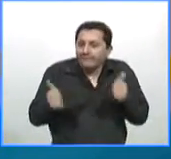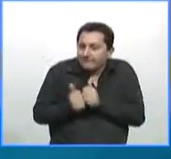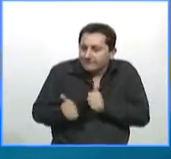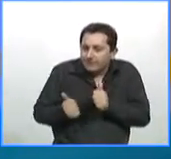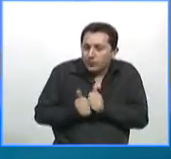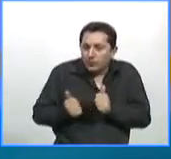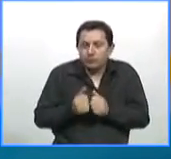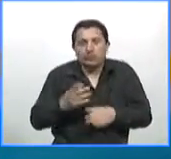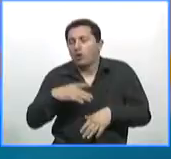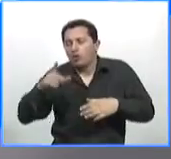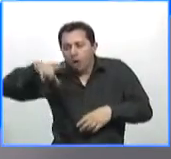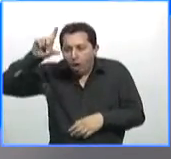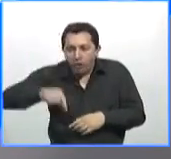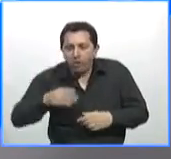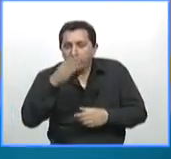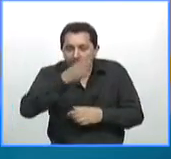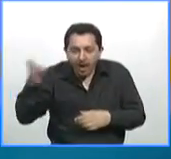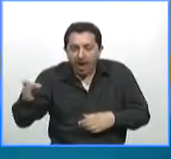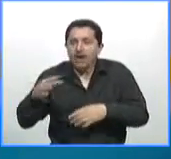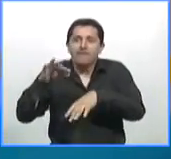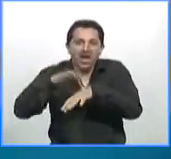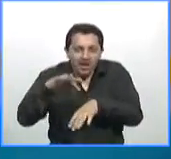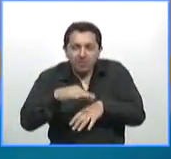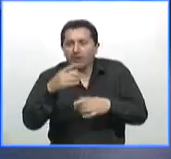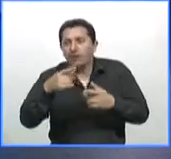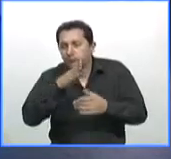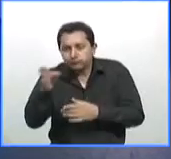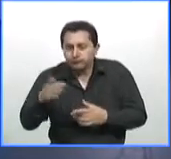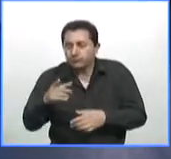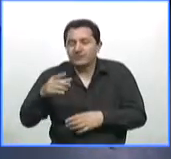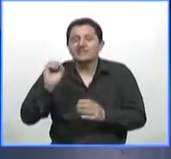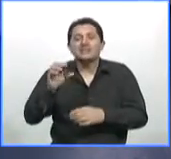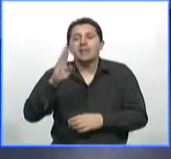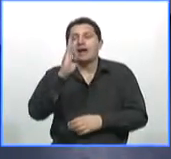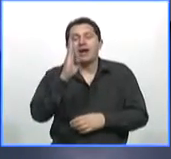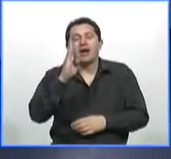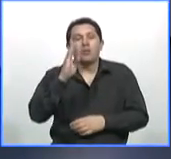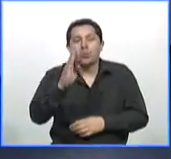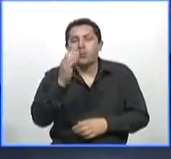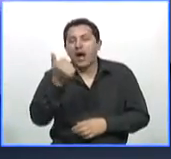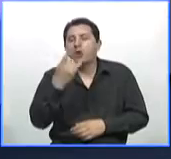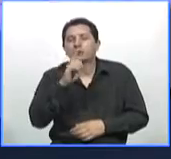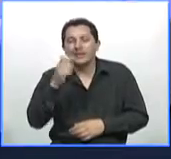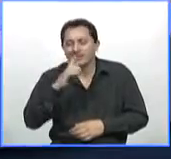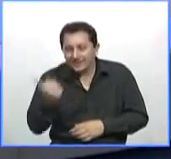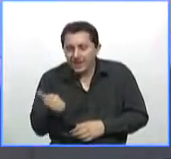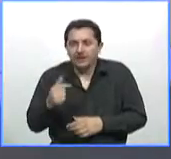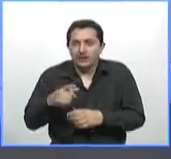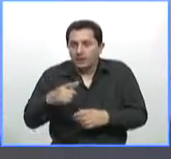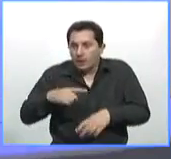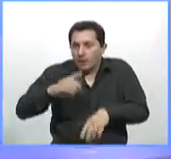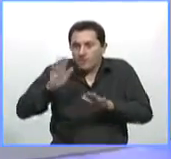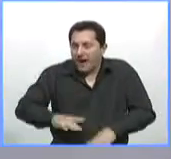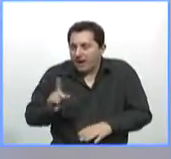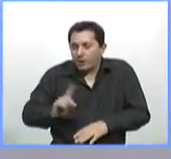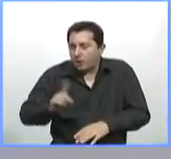las pediatras que... Bautista se llama, así que sí, no paro. Te digo que descansaba más allá. Claro, entrenando y todo, sí.